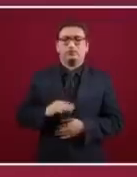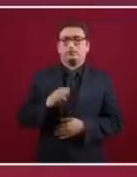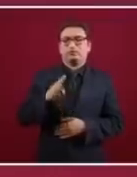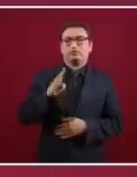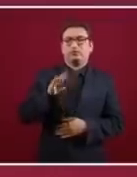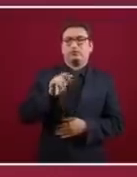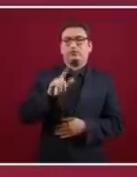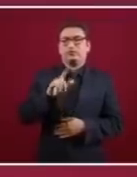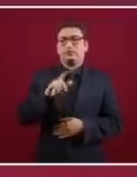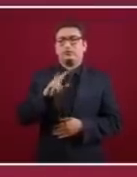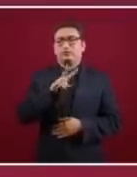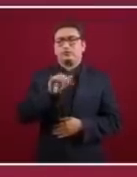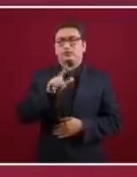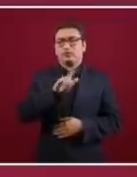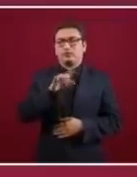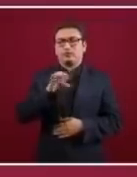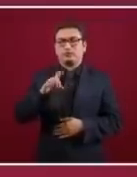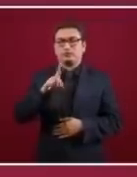chalco